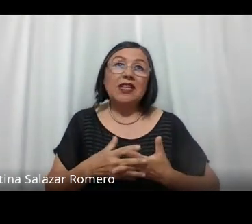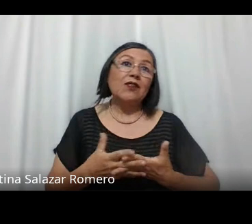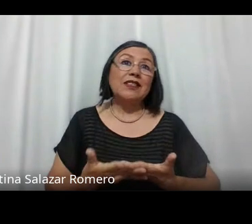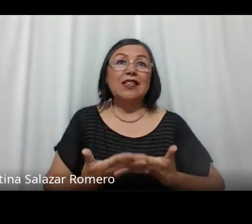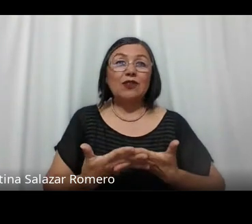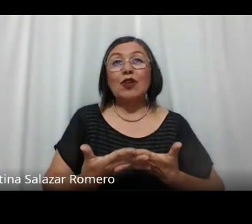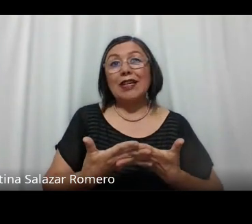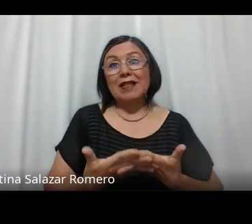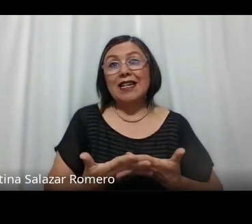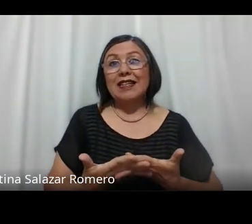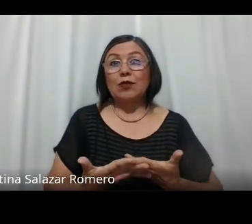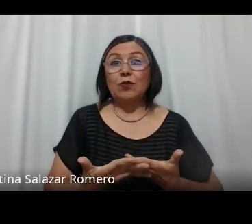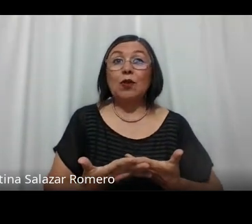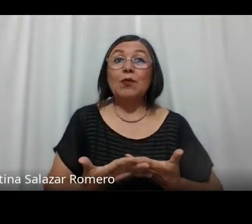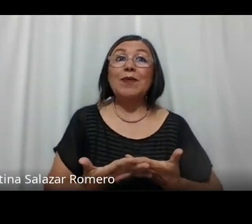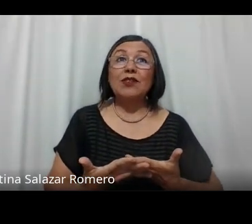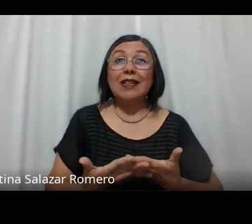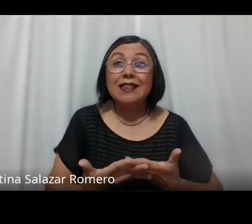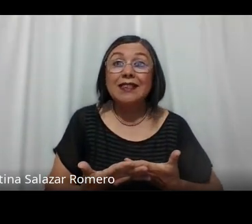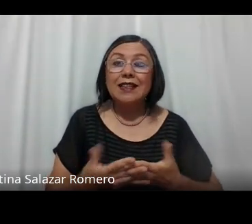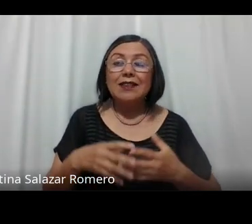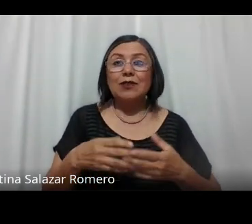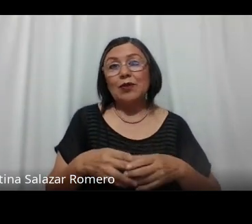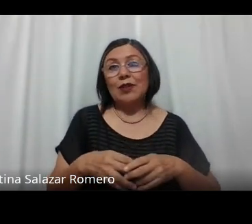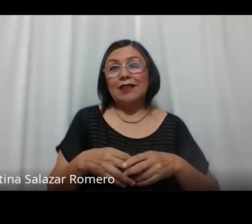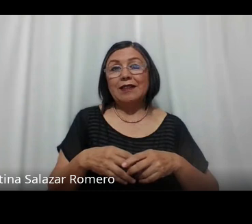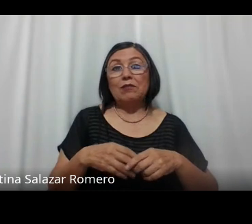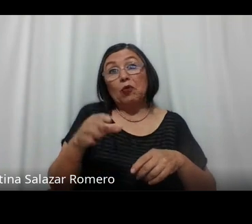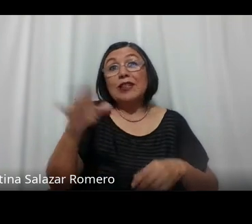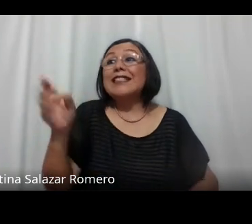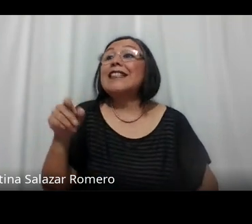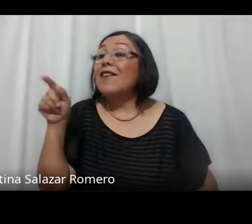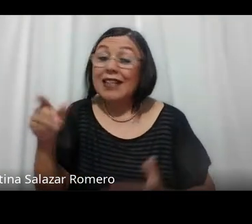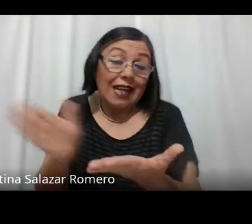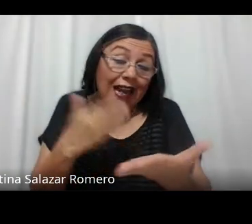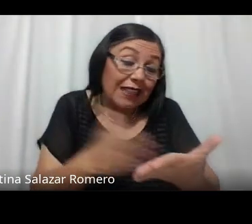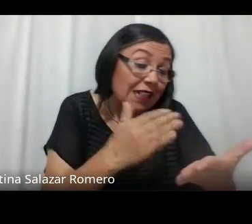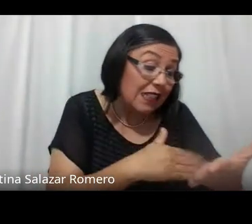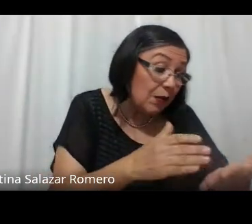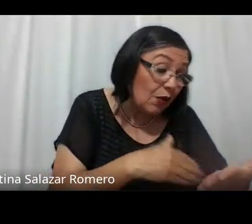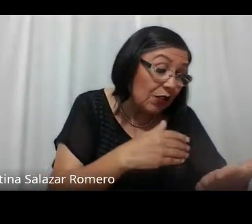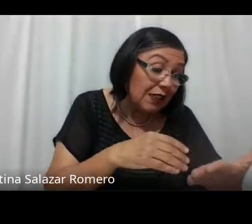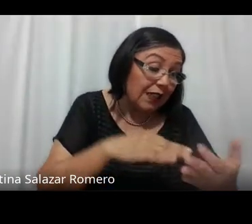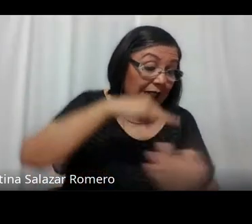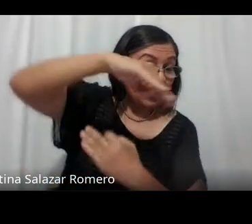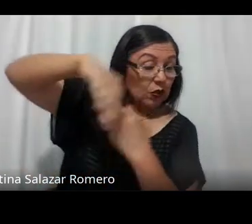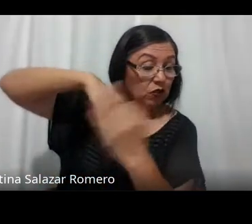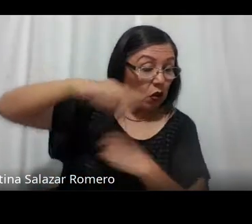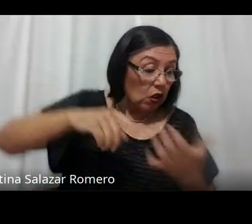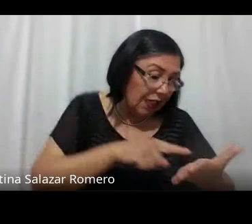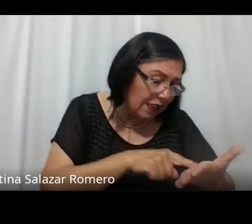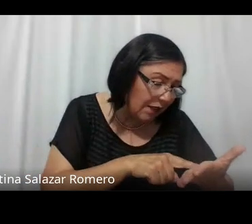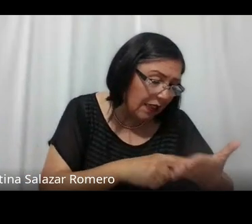yo quiero decir todas las mañanas tomo un vaso de leche, ustedes dicen, a ver, aquí en el libro dice que esto